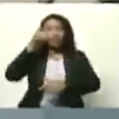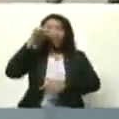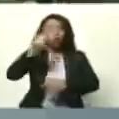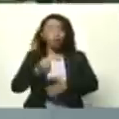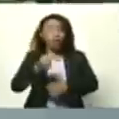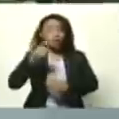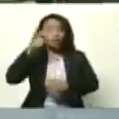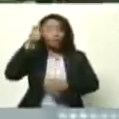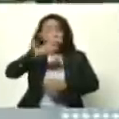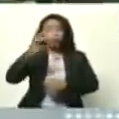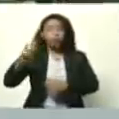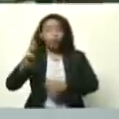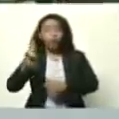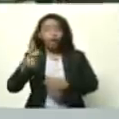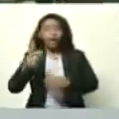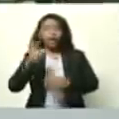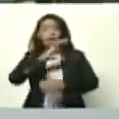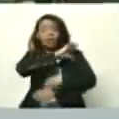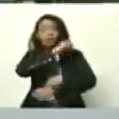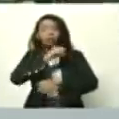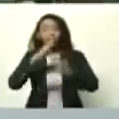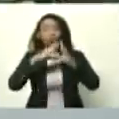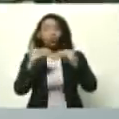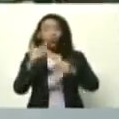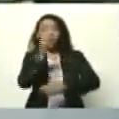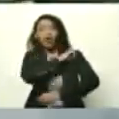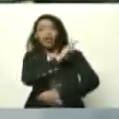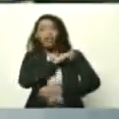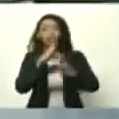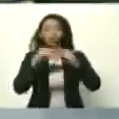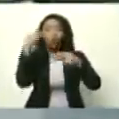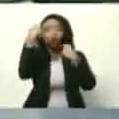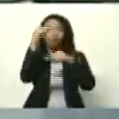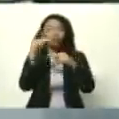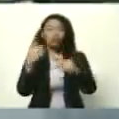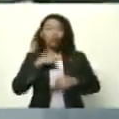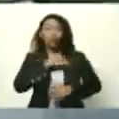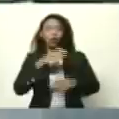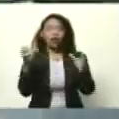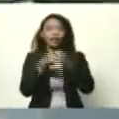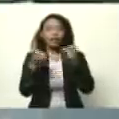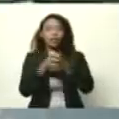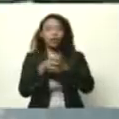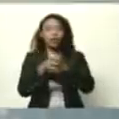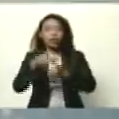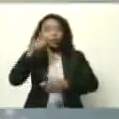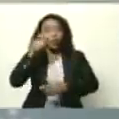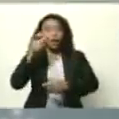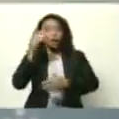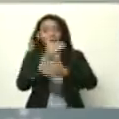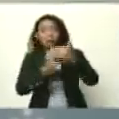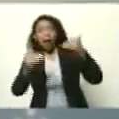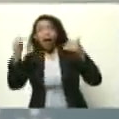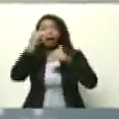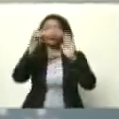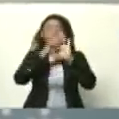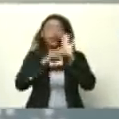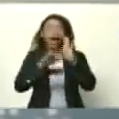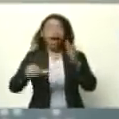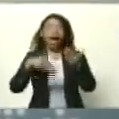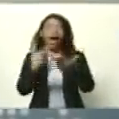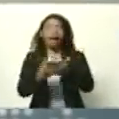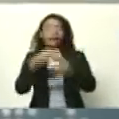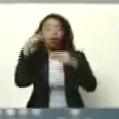de todos los jefes policiales en todos sus niveles, a nuestro equipo de seguridad ciudadana desde el más alto nivel hasta los